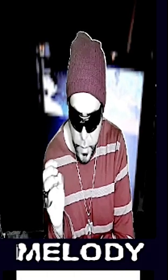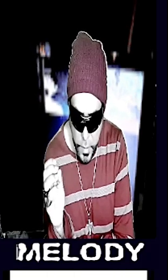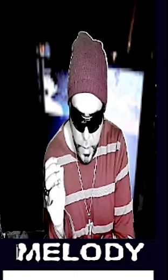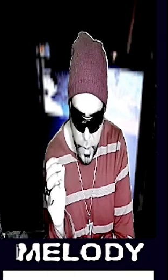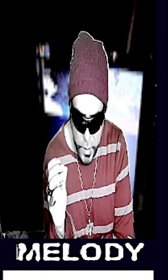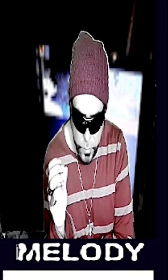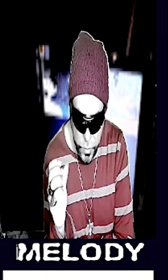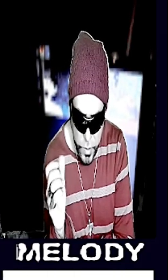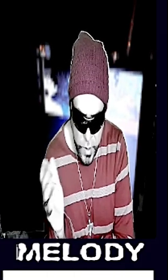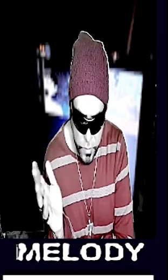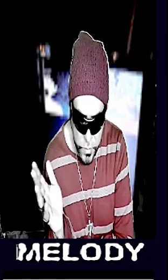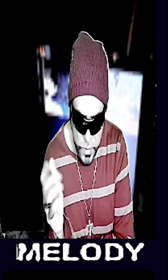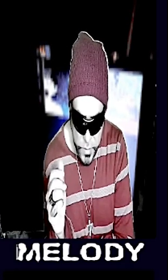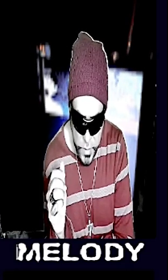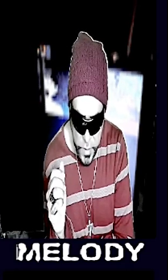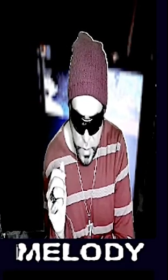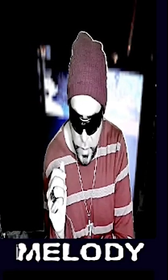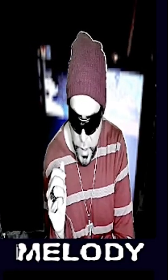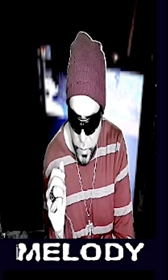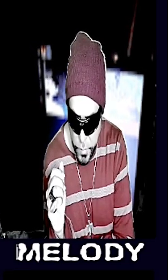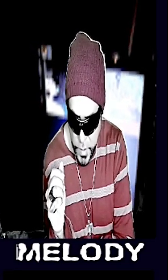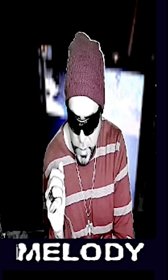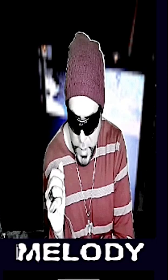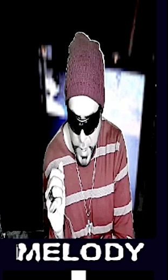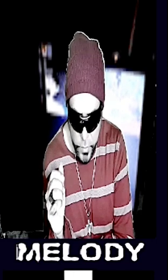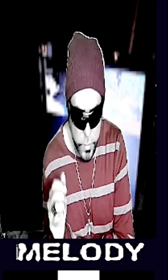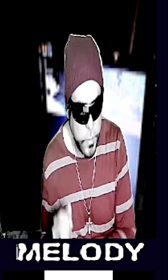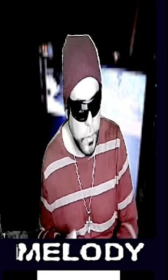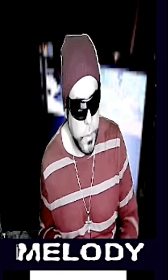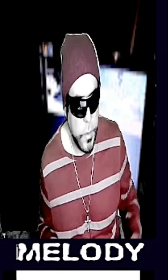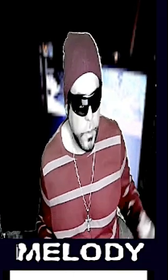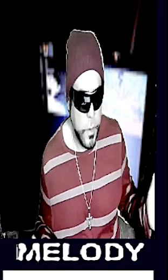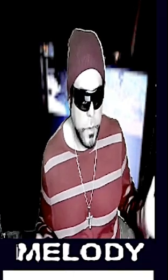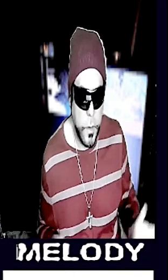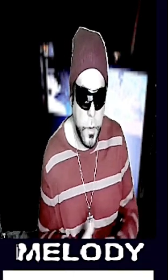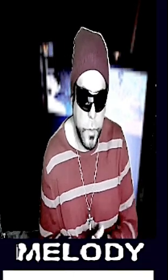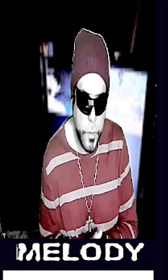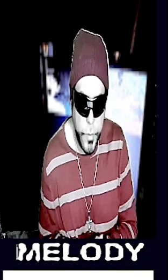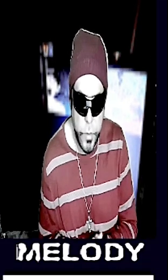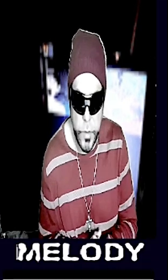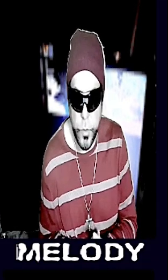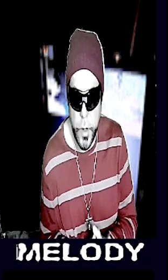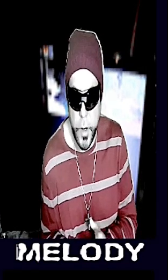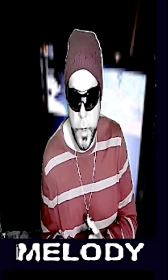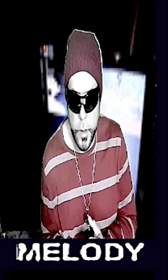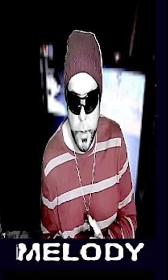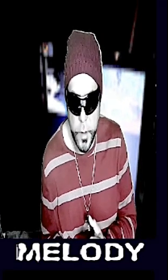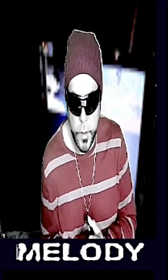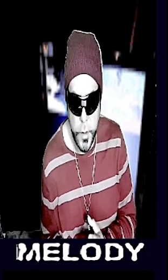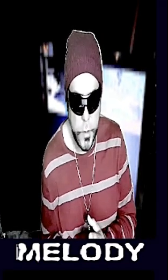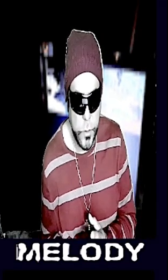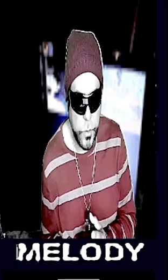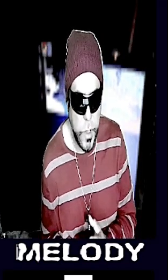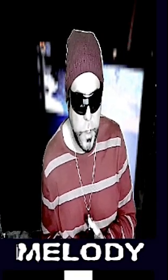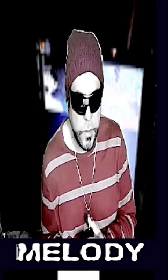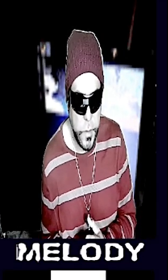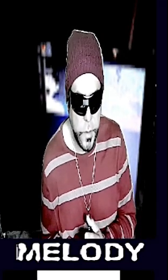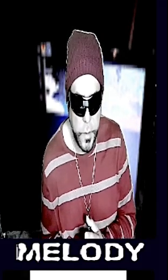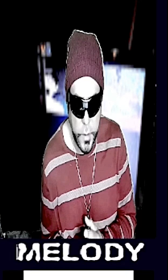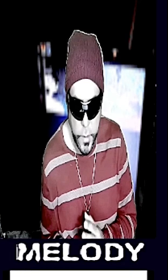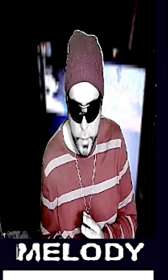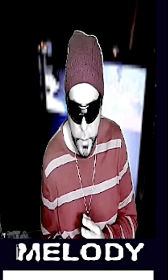habido la revolución de las conciencias se ha retirado en mandatario los amigos de Rey